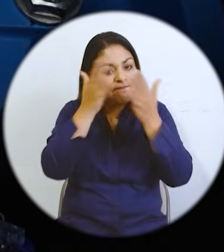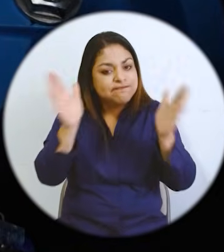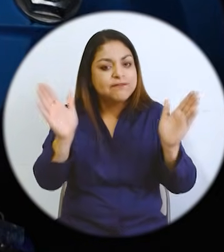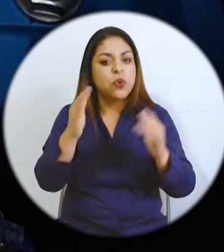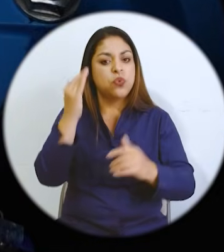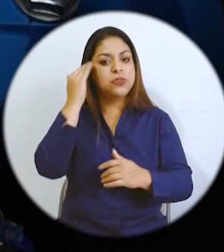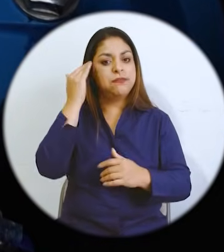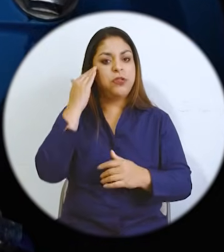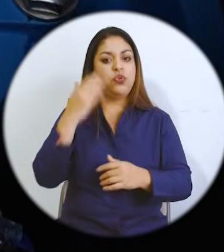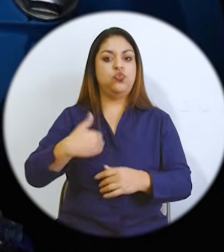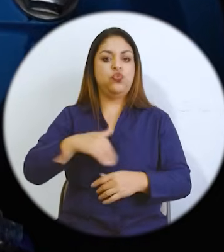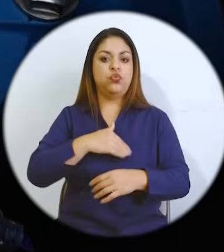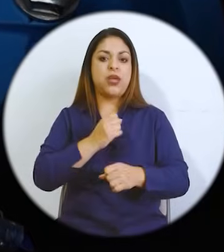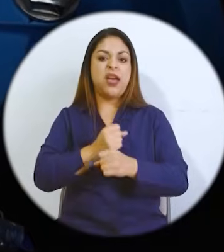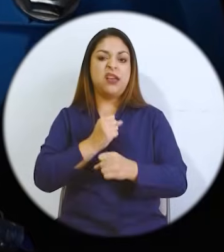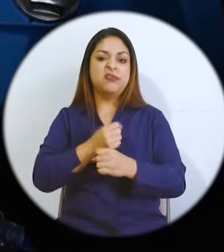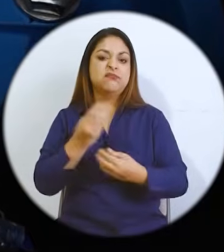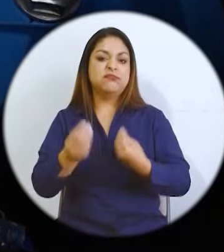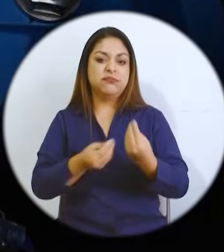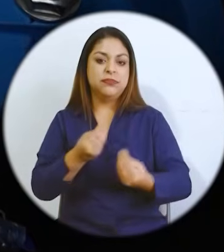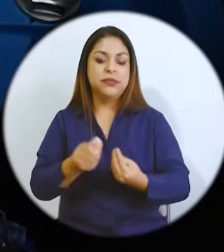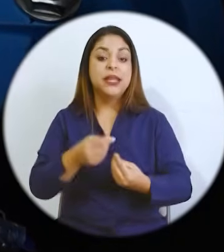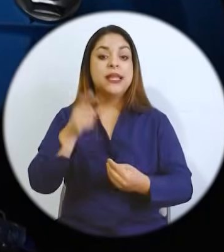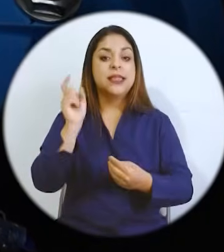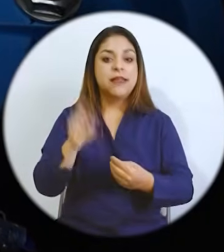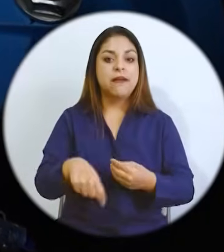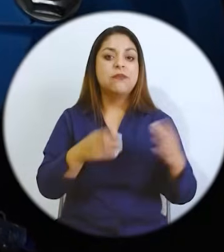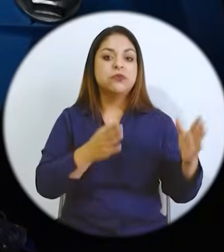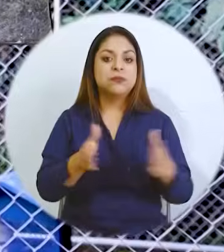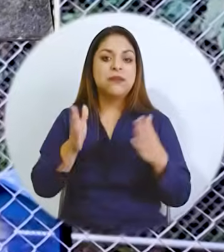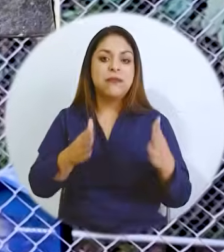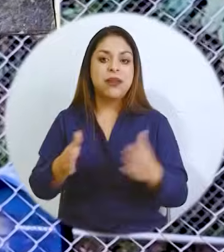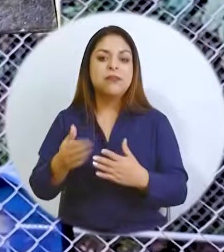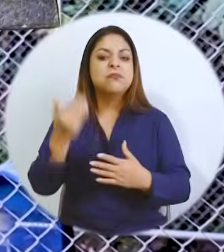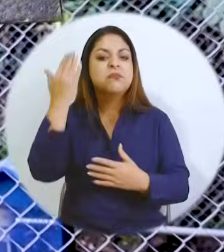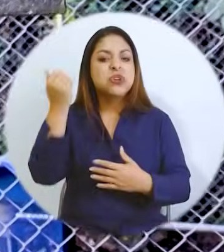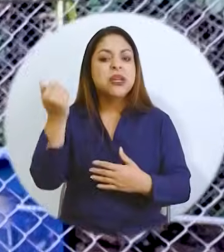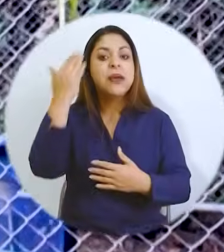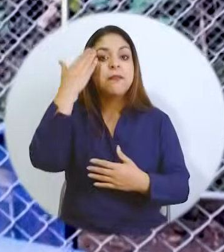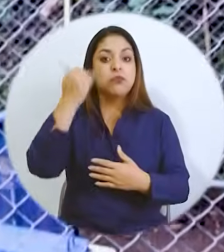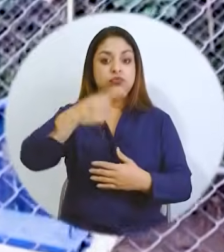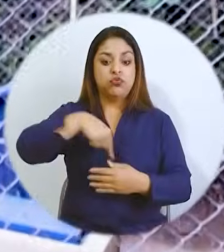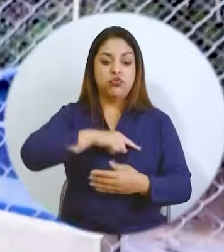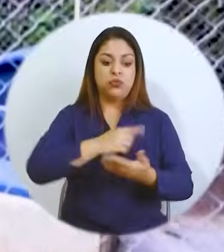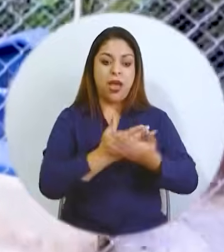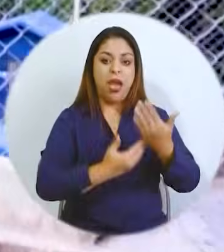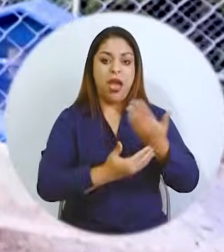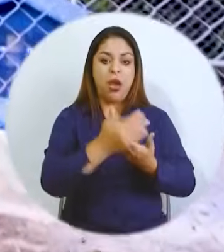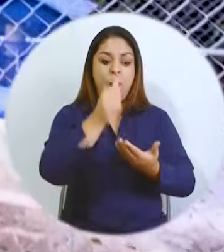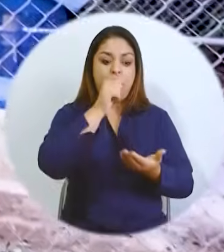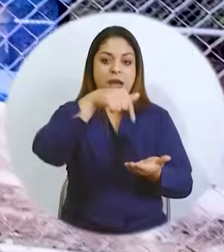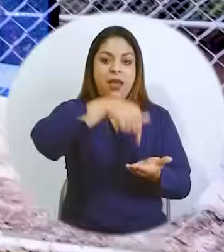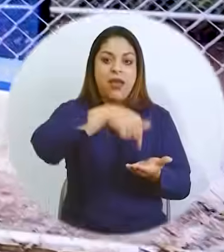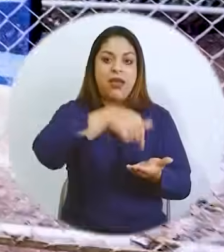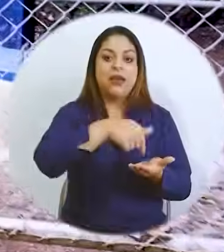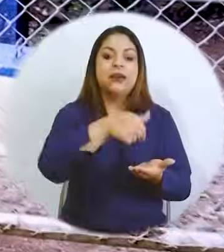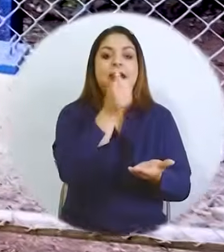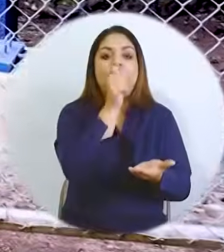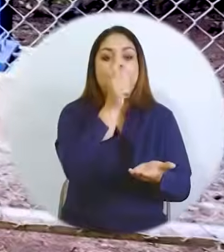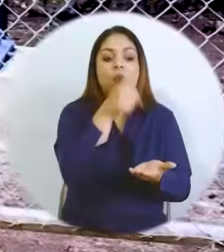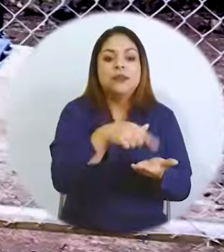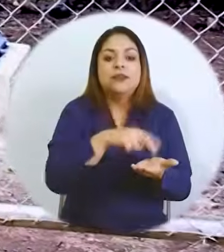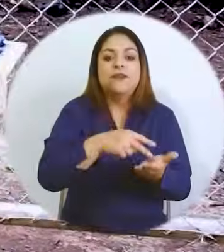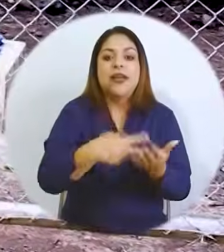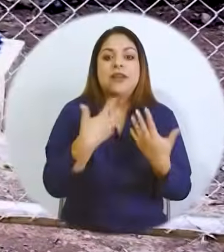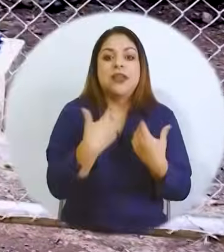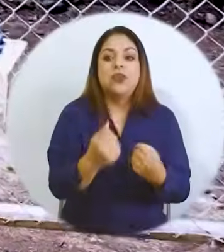tener conocimiento de lo que hacemos, o sea, tenemos que prepararnos. ¿Por qué? Porque lo que tenemos en las manos es la salud de las